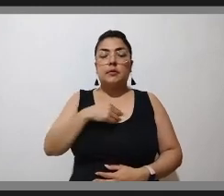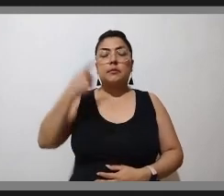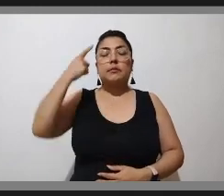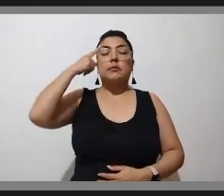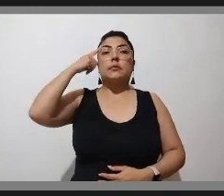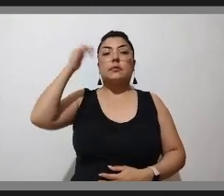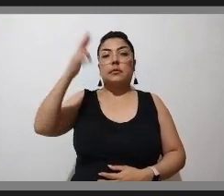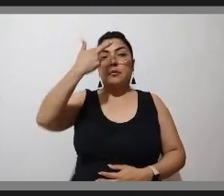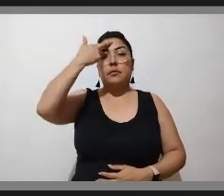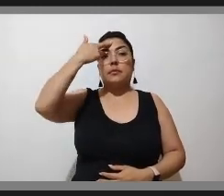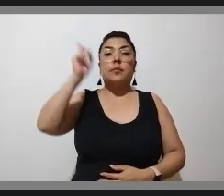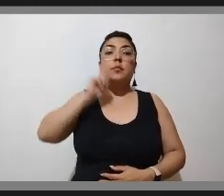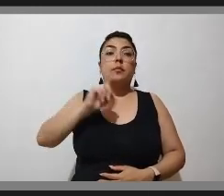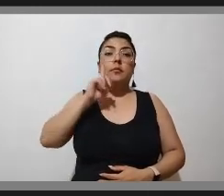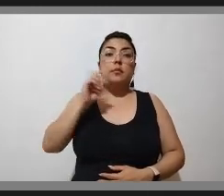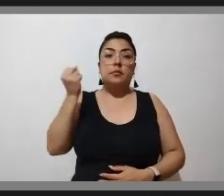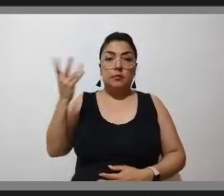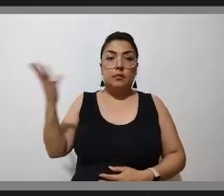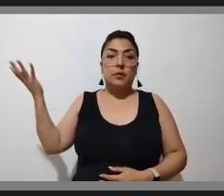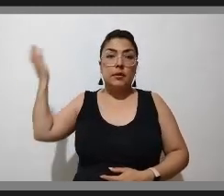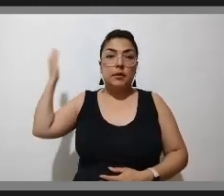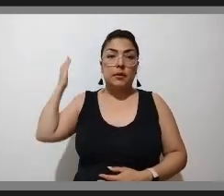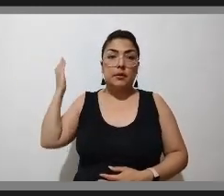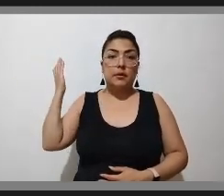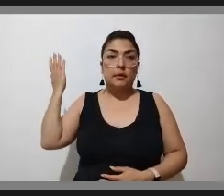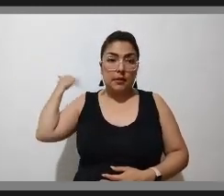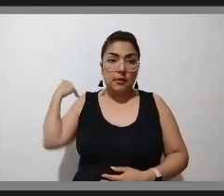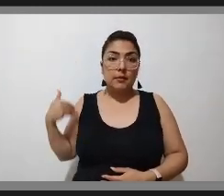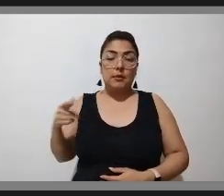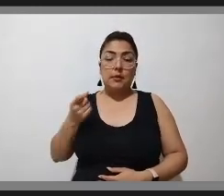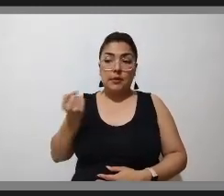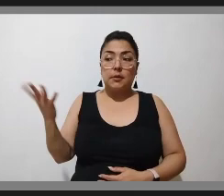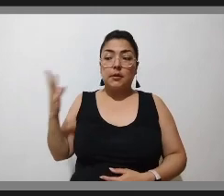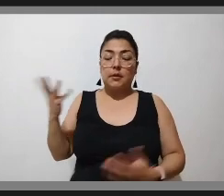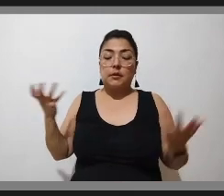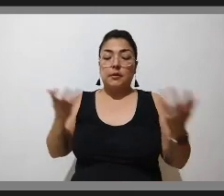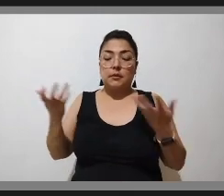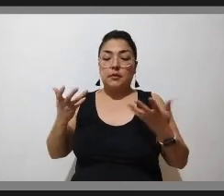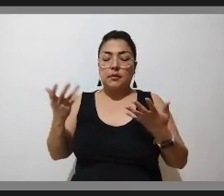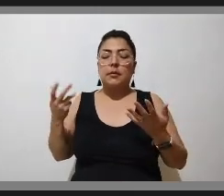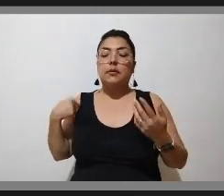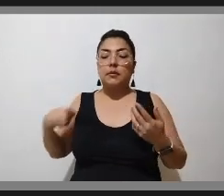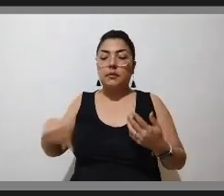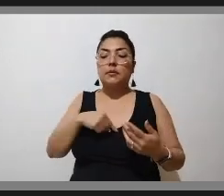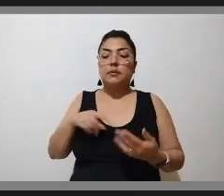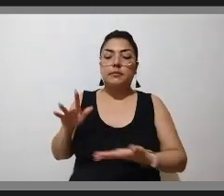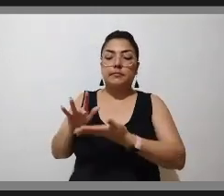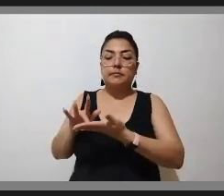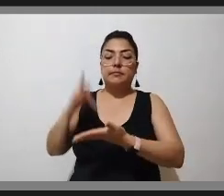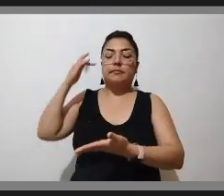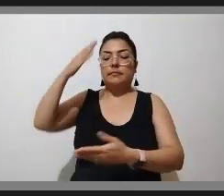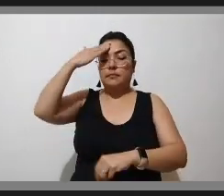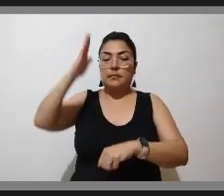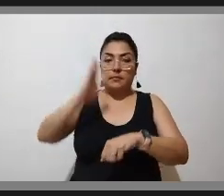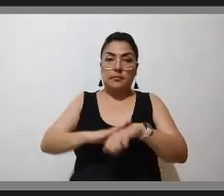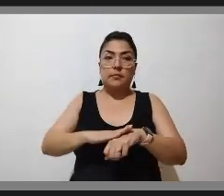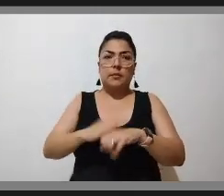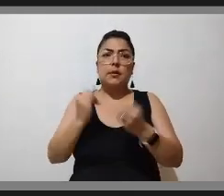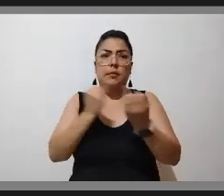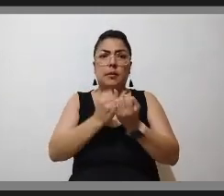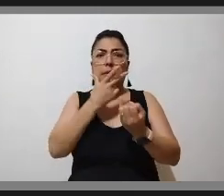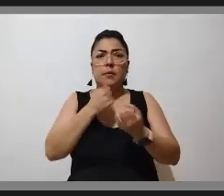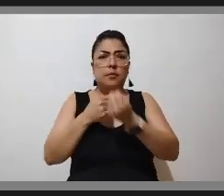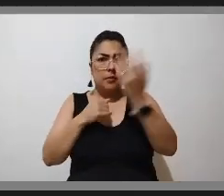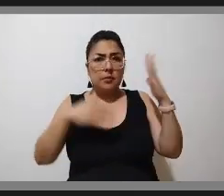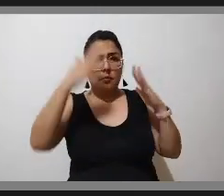a las antecesoras de todas las mujeres, y pues señalar que se tiene que romper ese pacto patriarcal